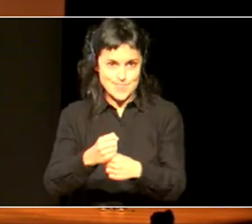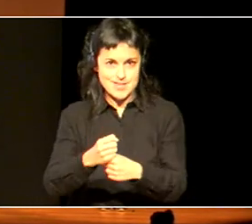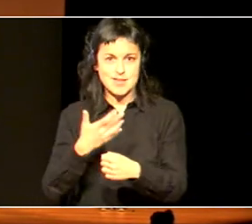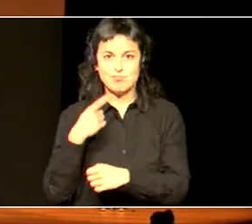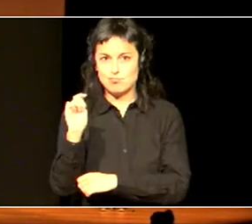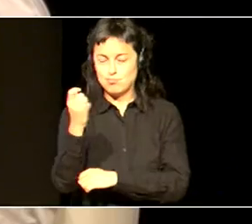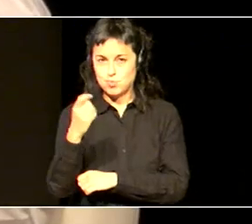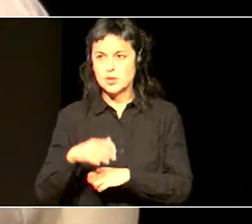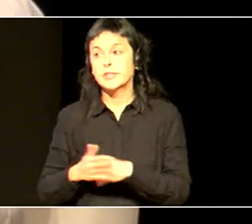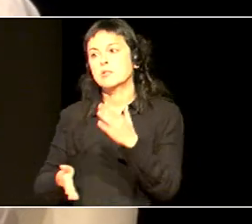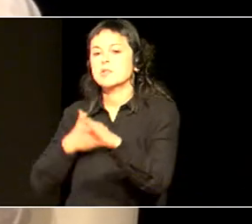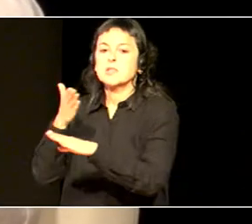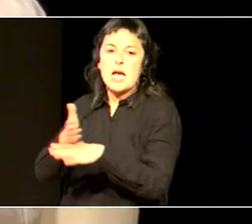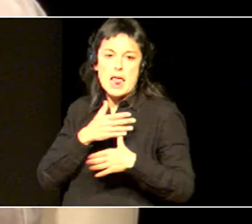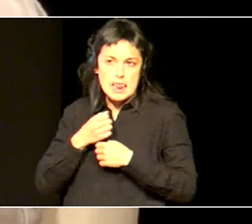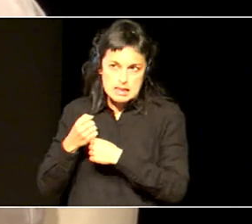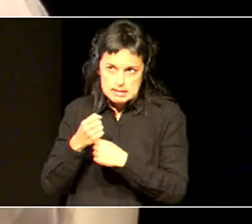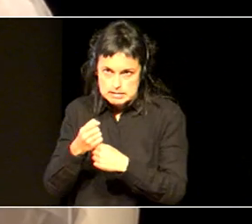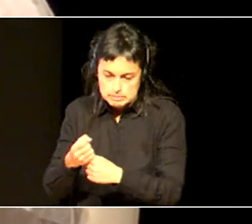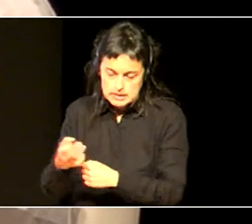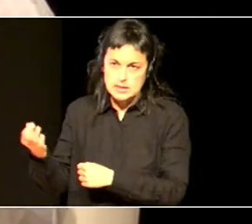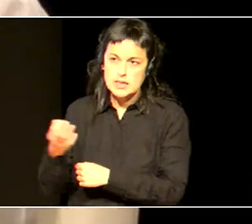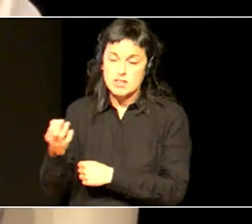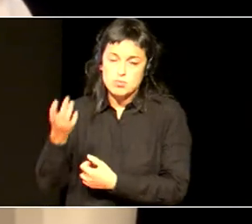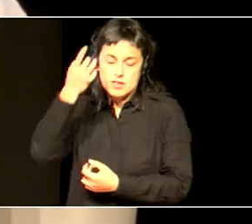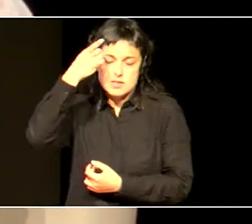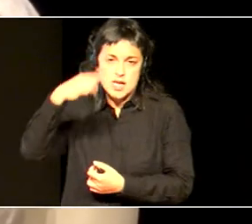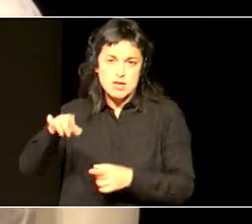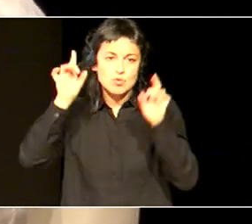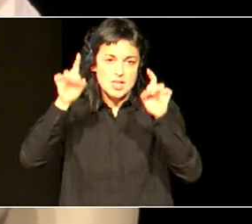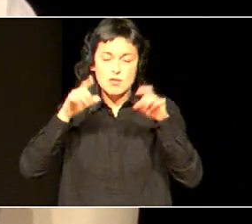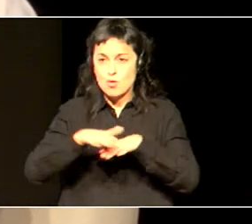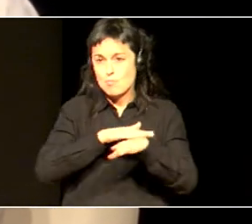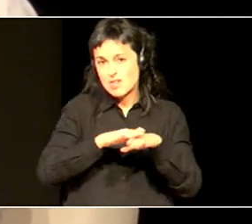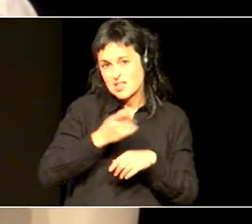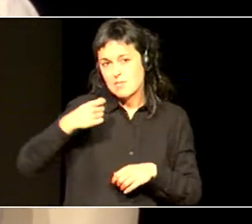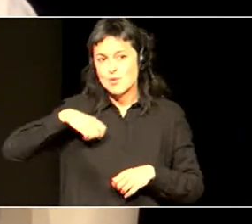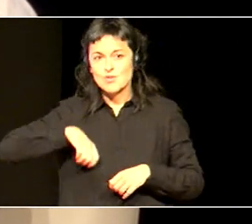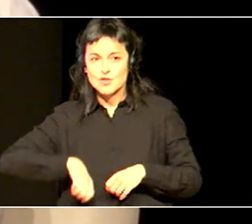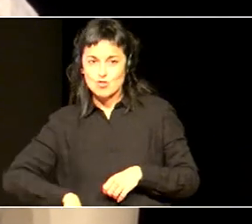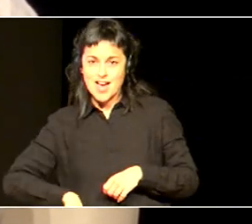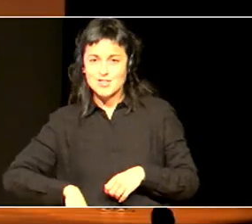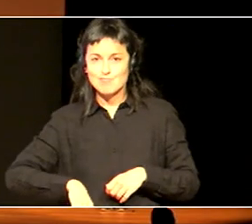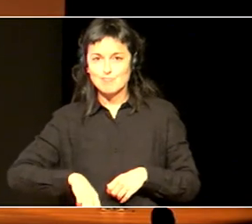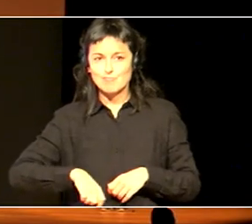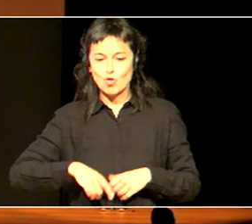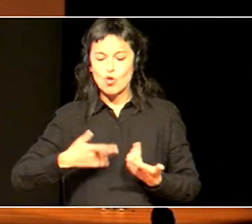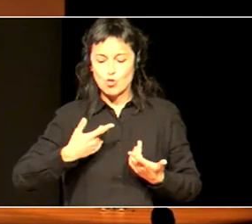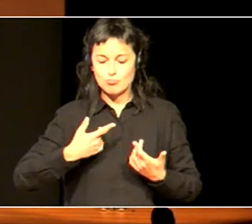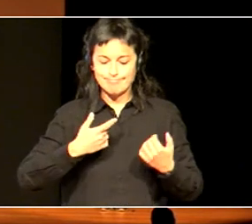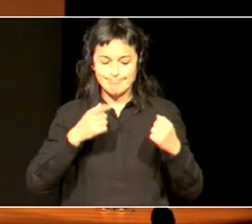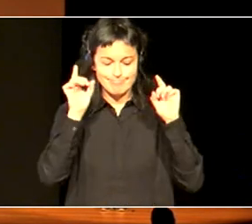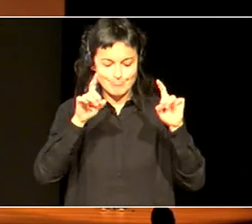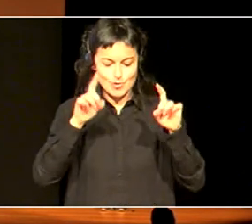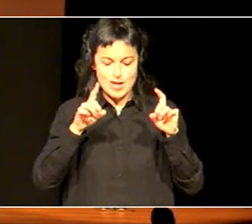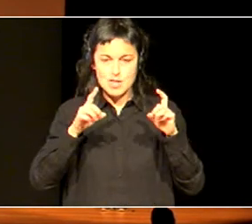ir un poco a Lanbide porque ya sabemos que la educación básica y la formación profesional pues son dos pilares de la educación, pero que van en